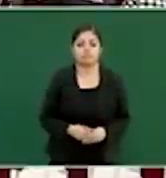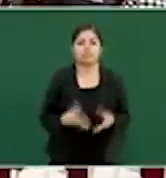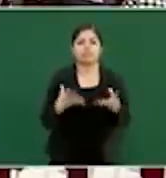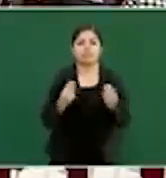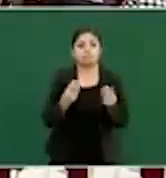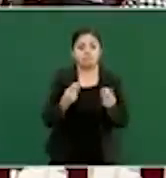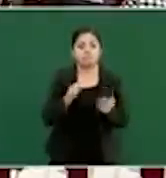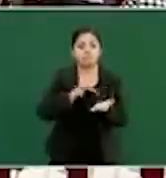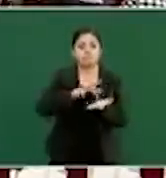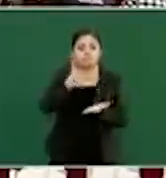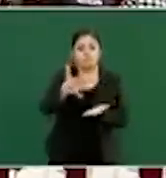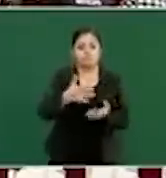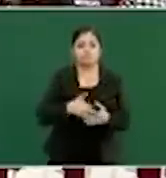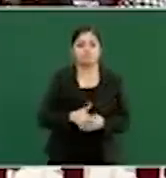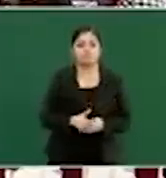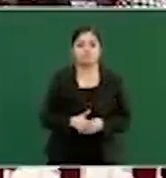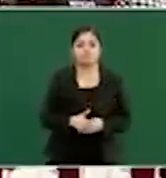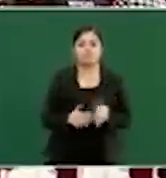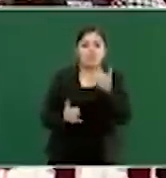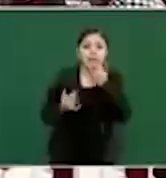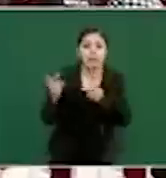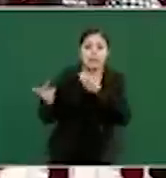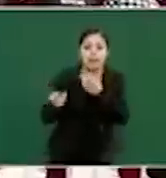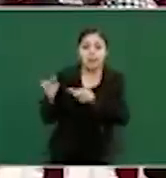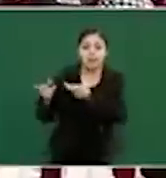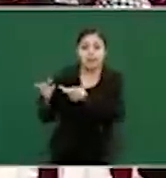Muchas gracias.